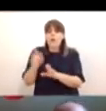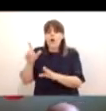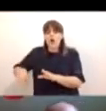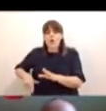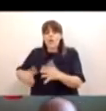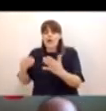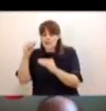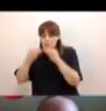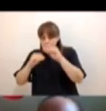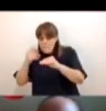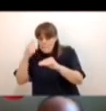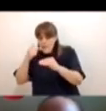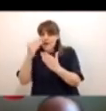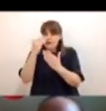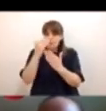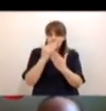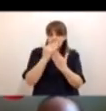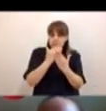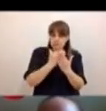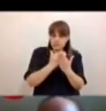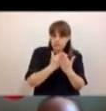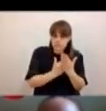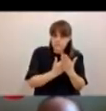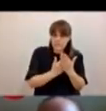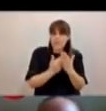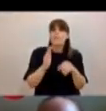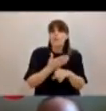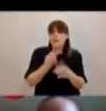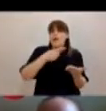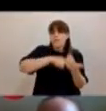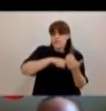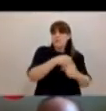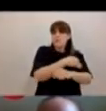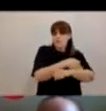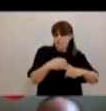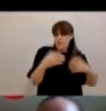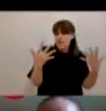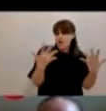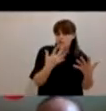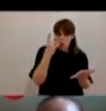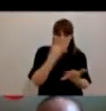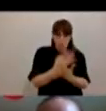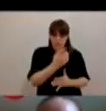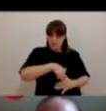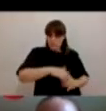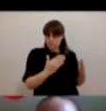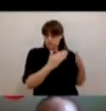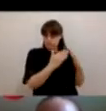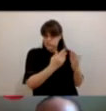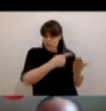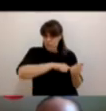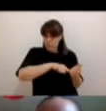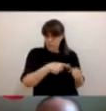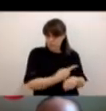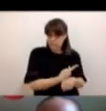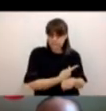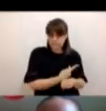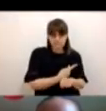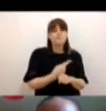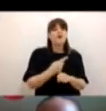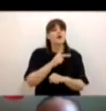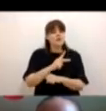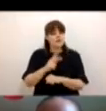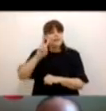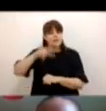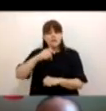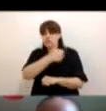que como dice Tearei Sandra ocurren al interior de las familias pero no son del ámbito privado nos tienen que preocupar a todos y tenemos que ver cómo